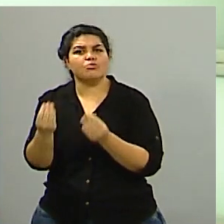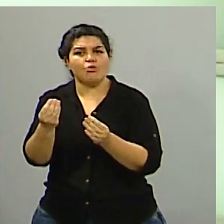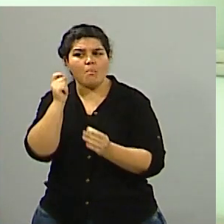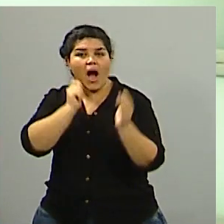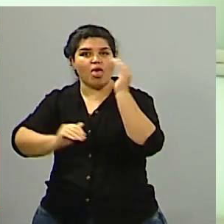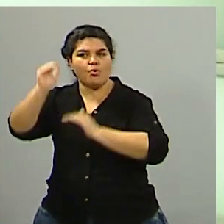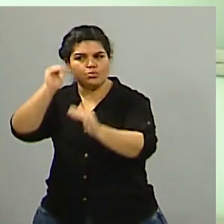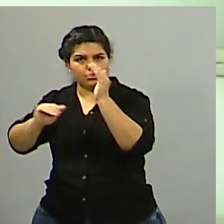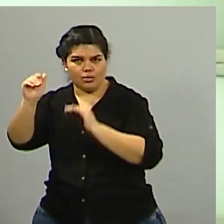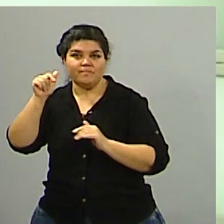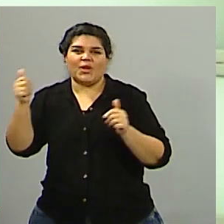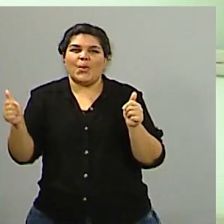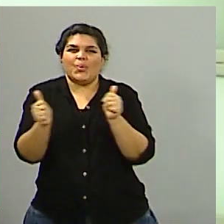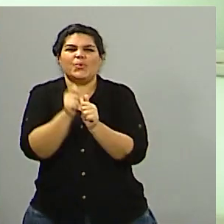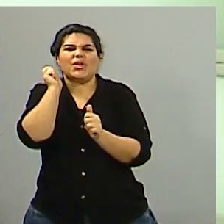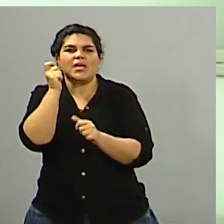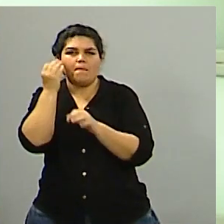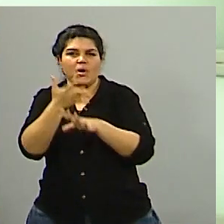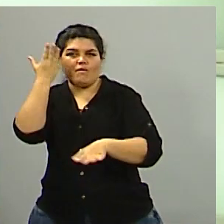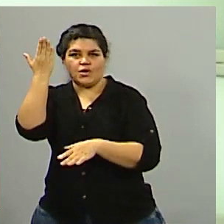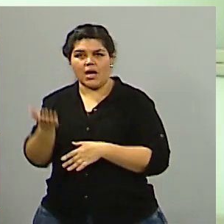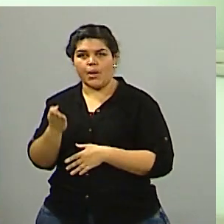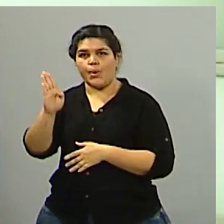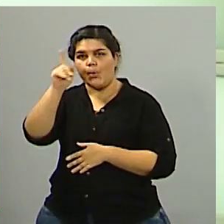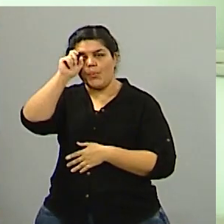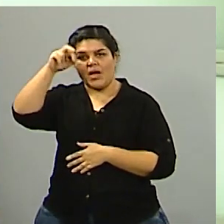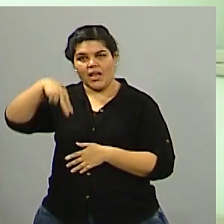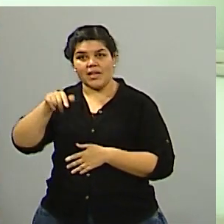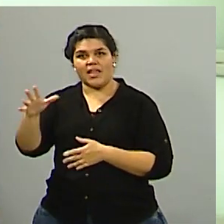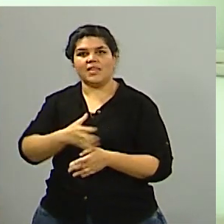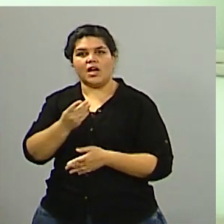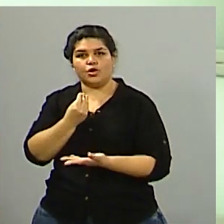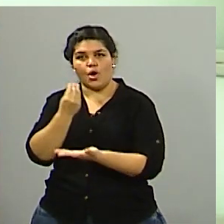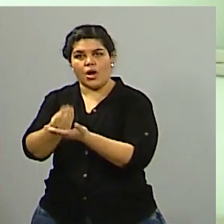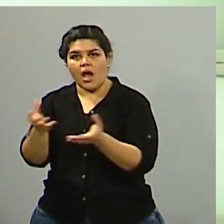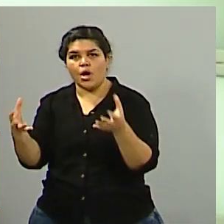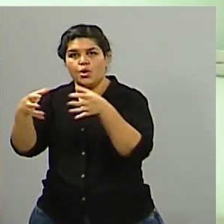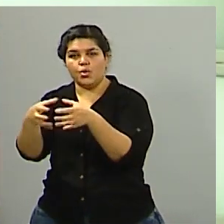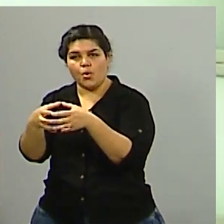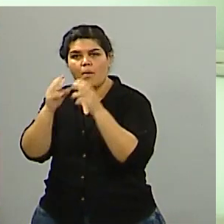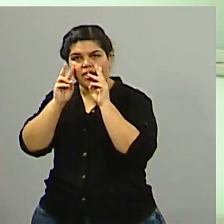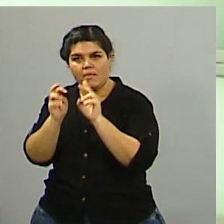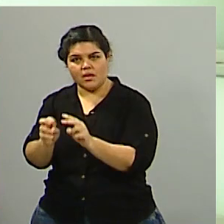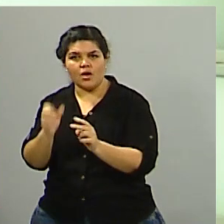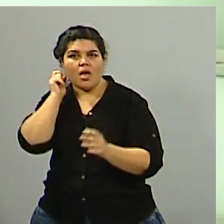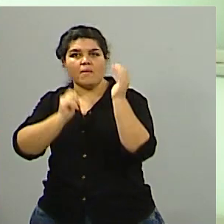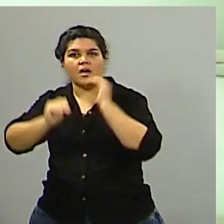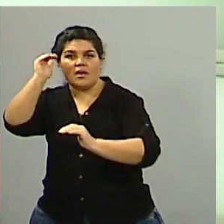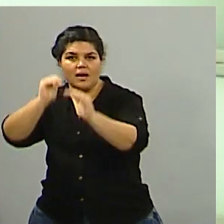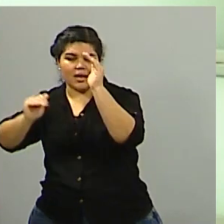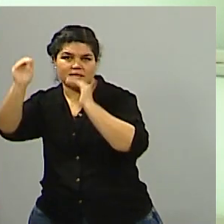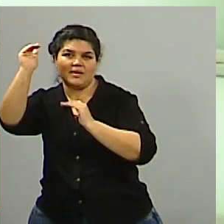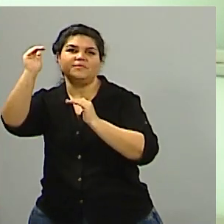con Belén Álvarez Vargas, que es la directora del Centro de Estudios de Vejeces y